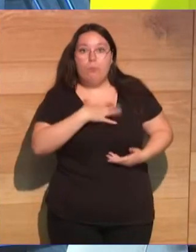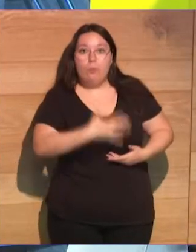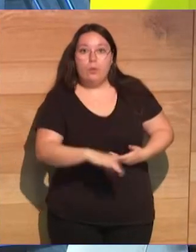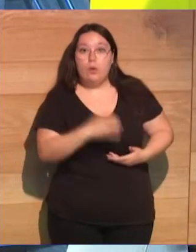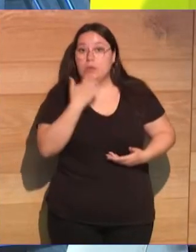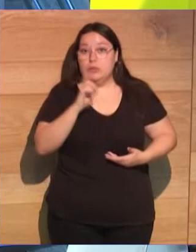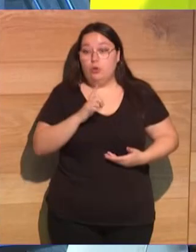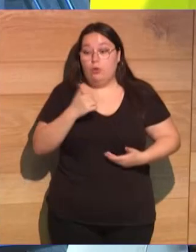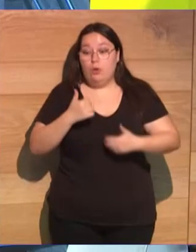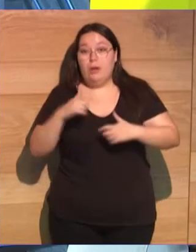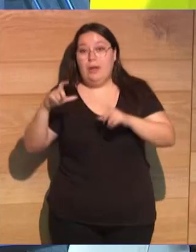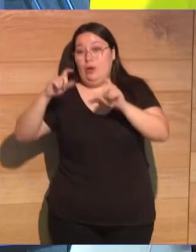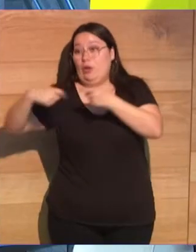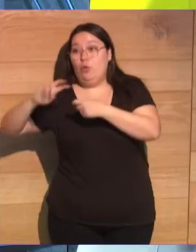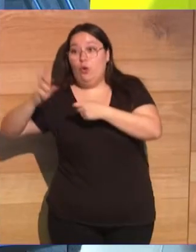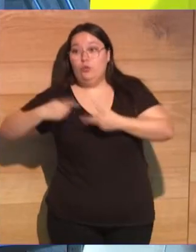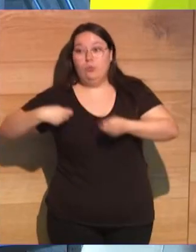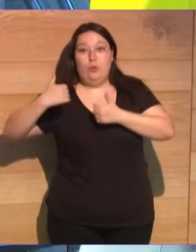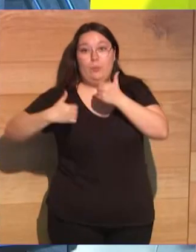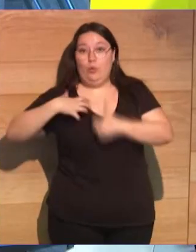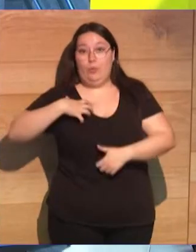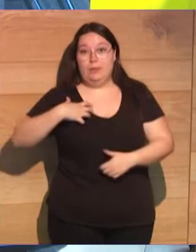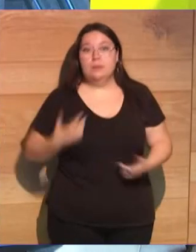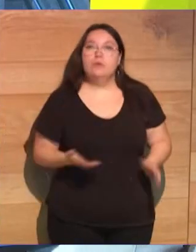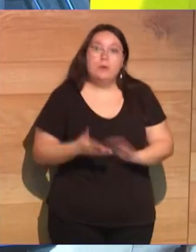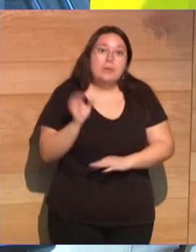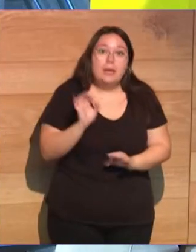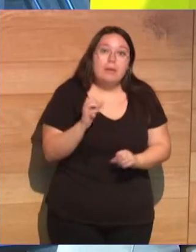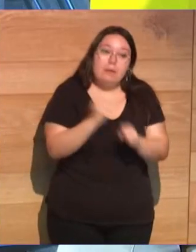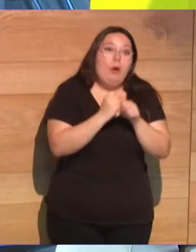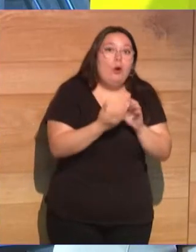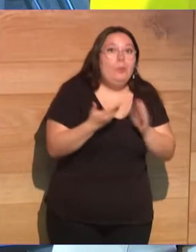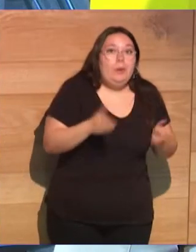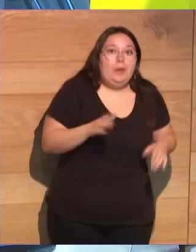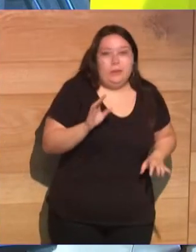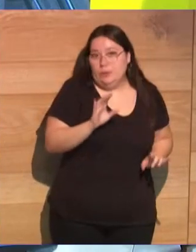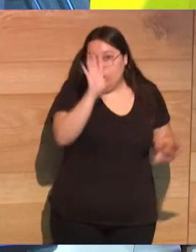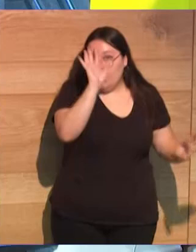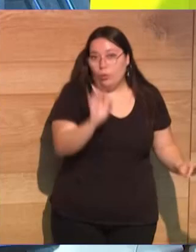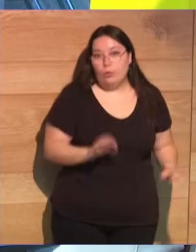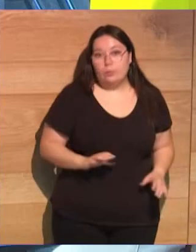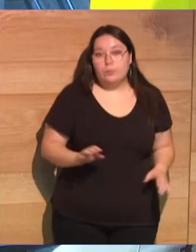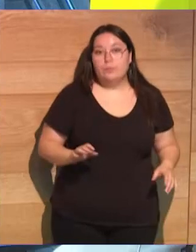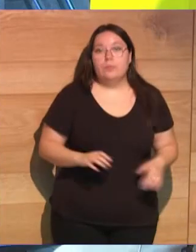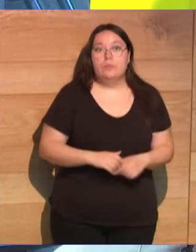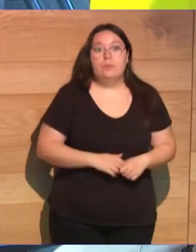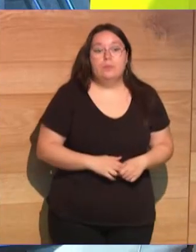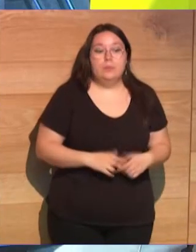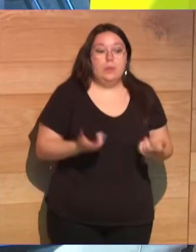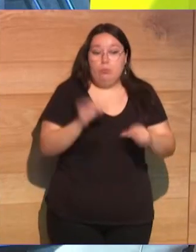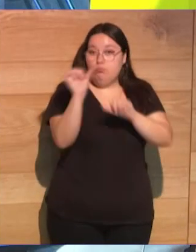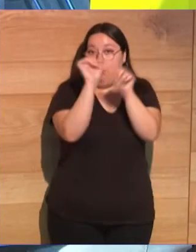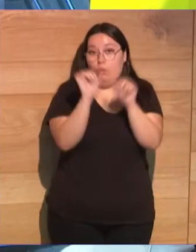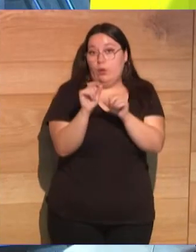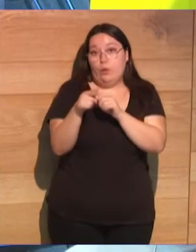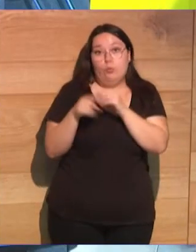no vas a ser competitivo con los de al lado. Y entonces ahí ya sí que pierdes el trabajo y se pierde bueno, pues todo el modelo de cómo lo